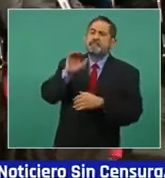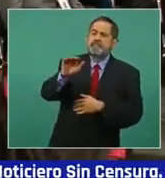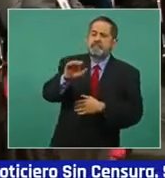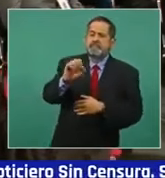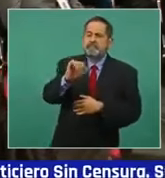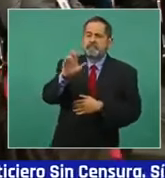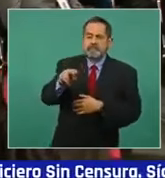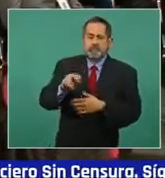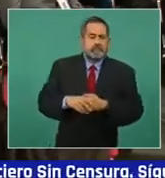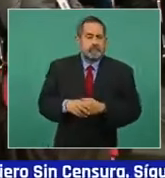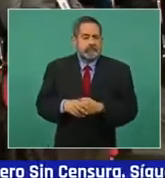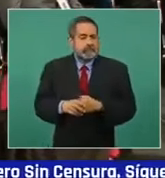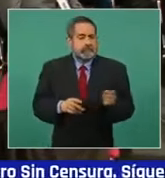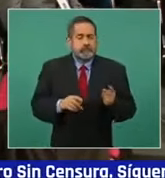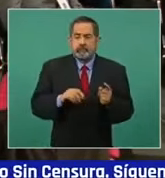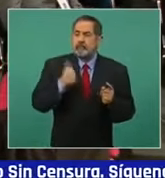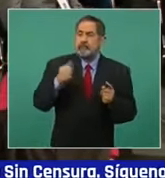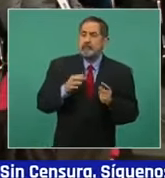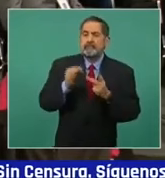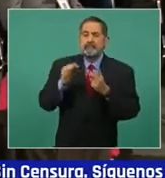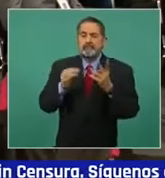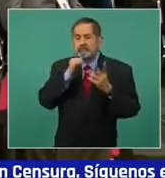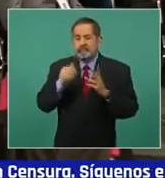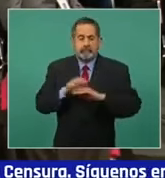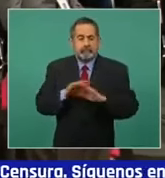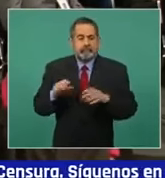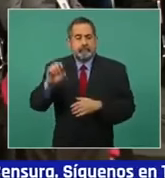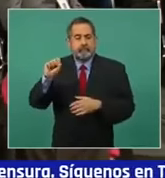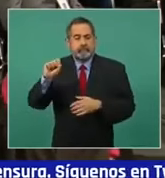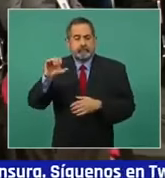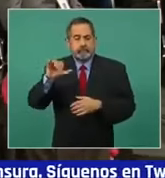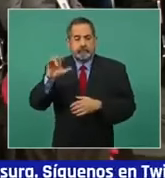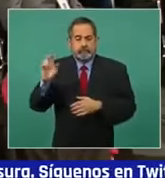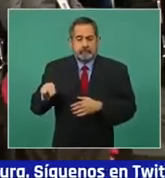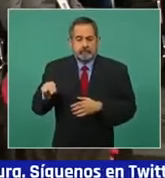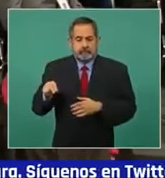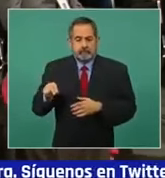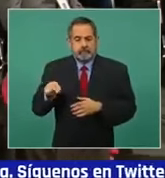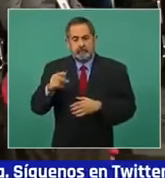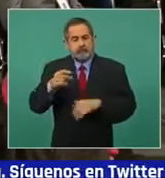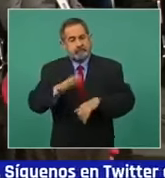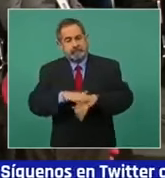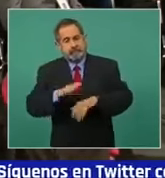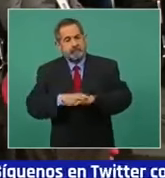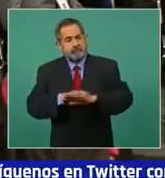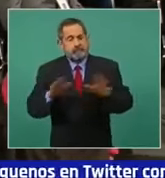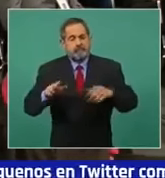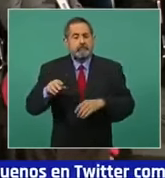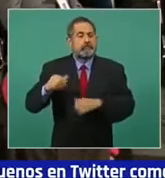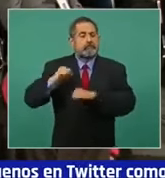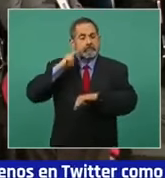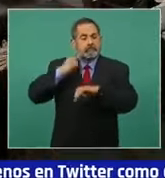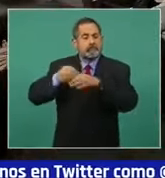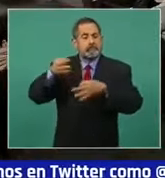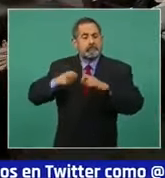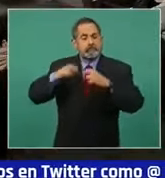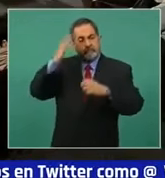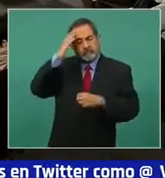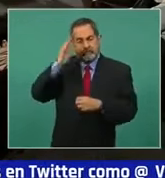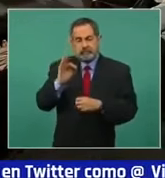situación de otra alternativa que ellos pongan, pero la Suprema Corte ya señala el acuerdo del ministro Franco que